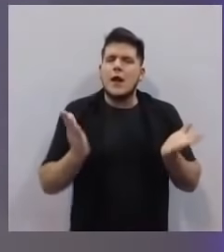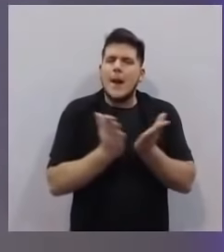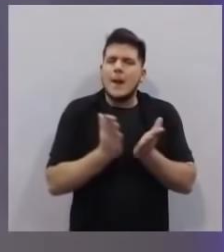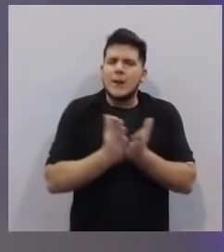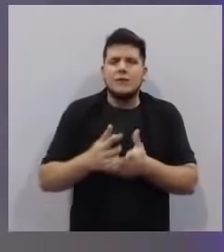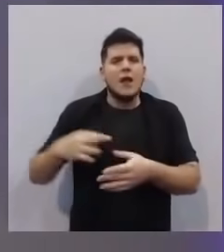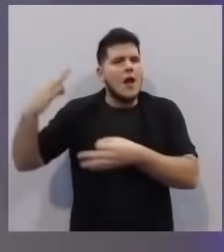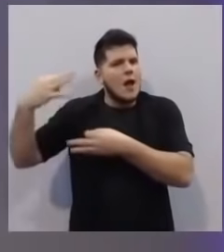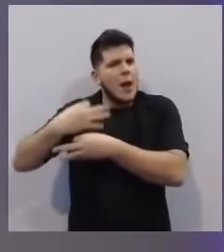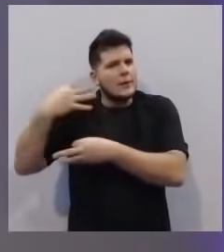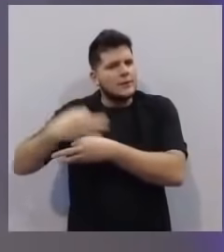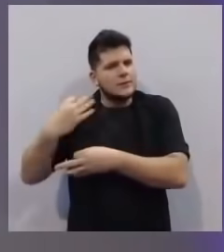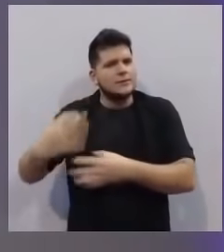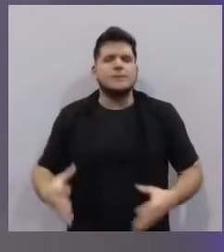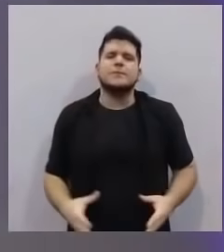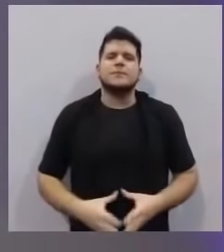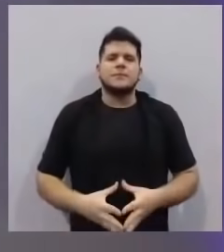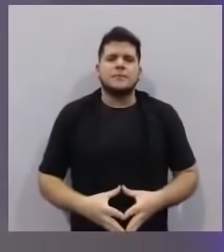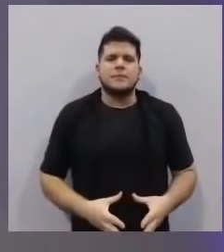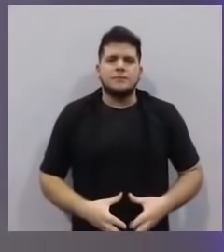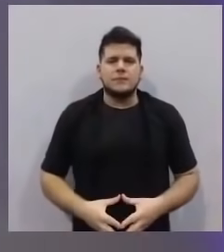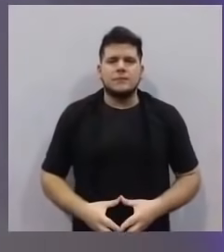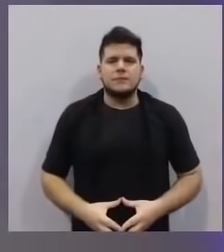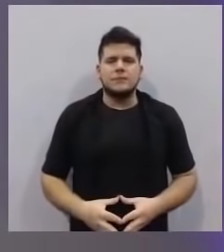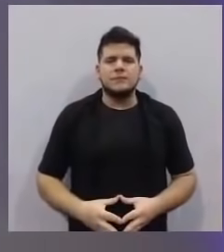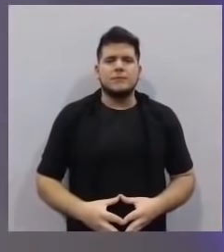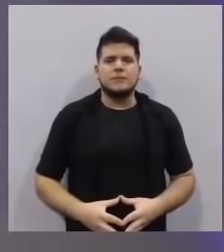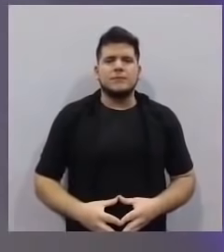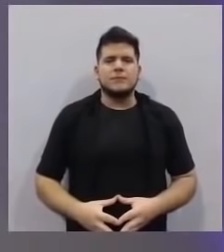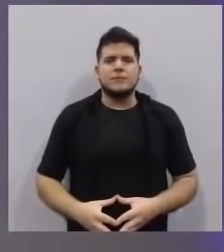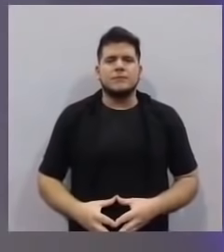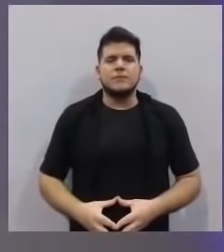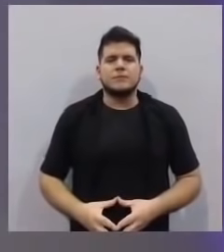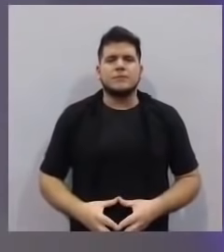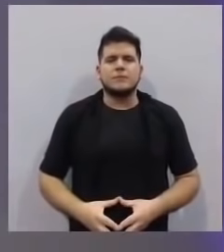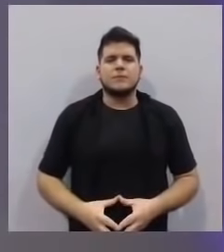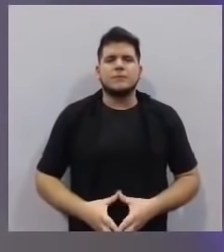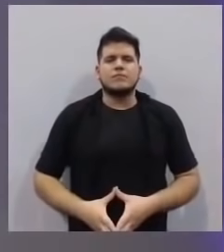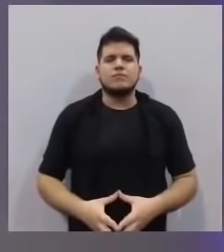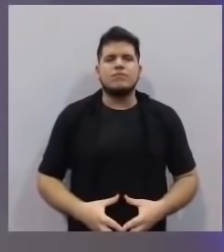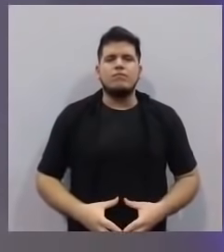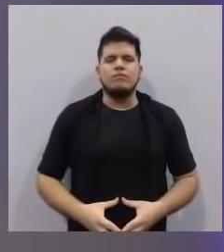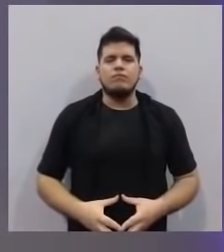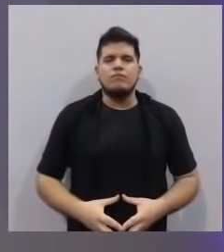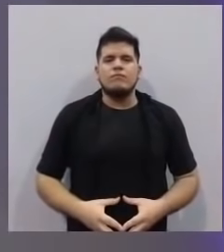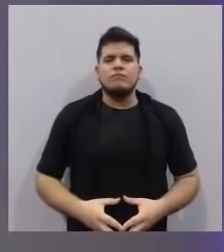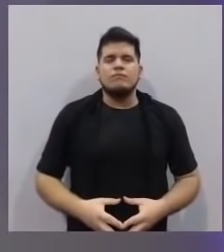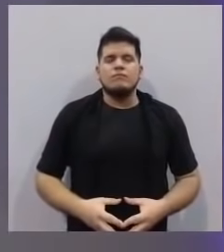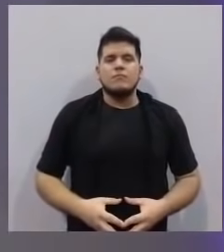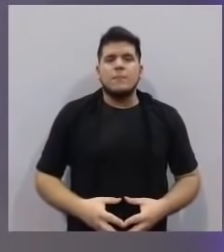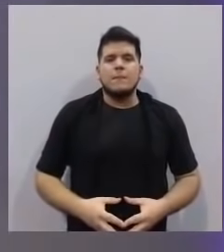el joven en este límite en su vida dice la biblia que reaccionó verso 17